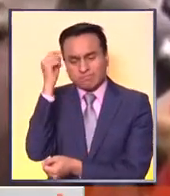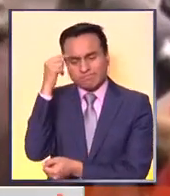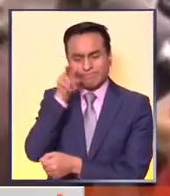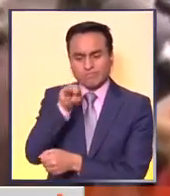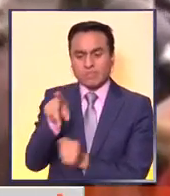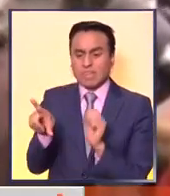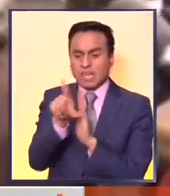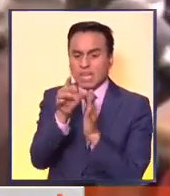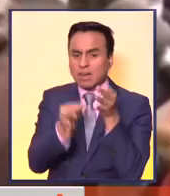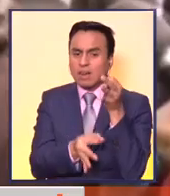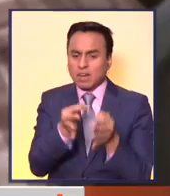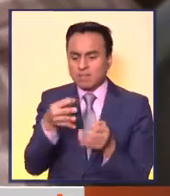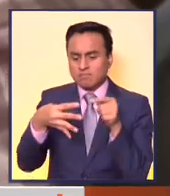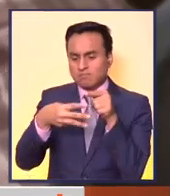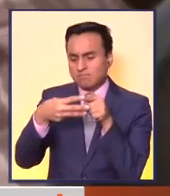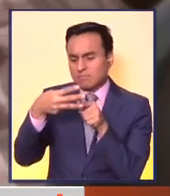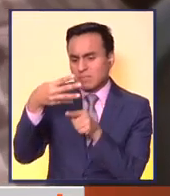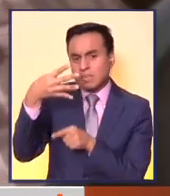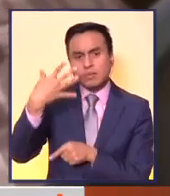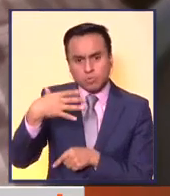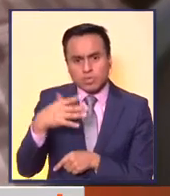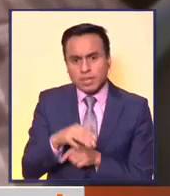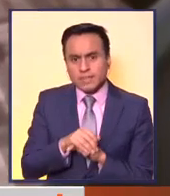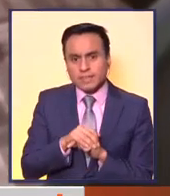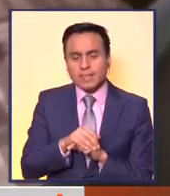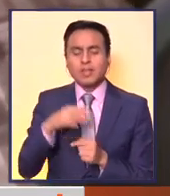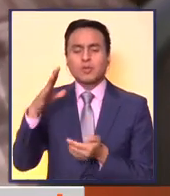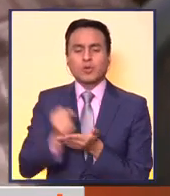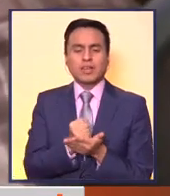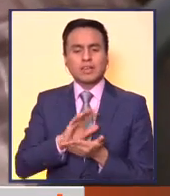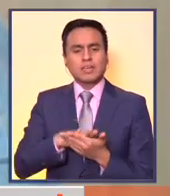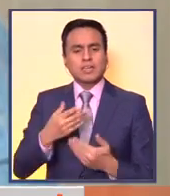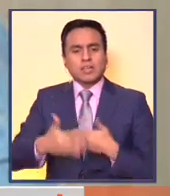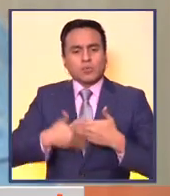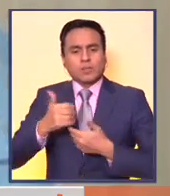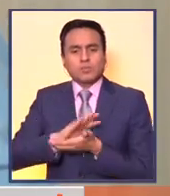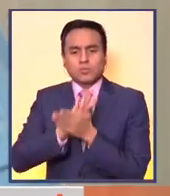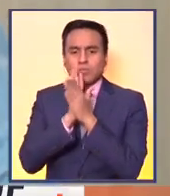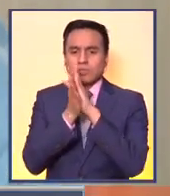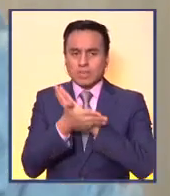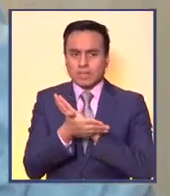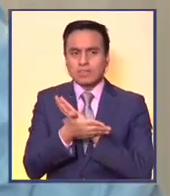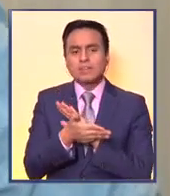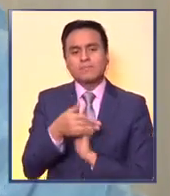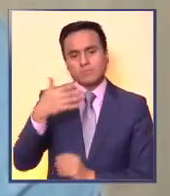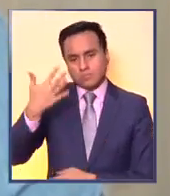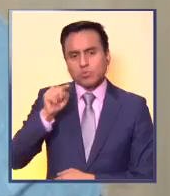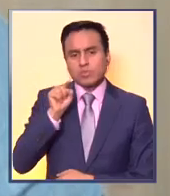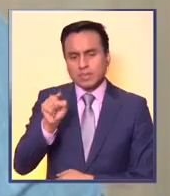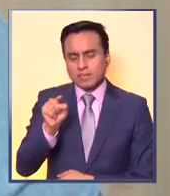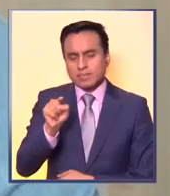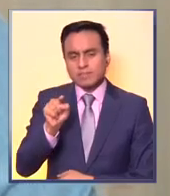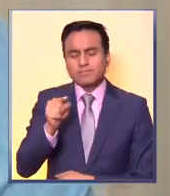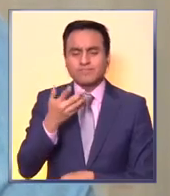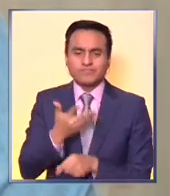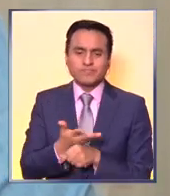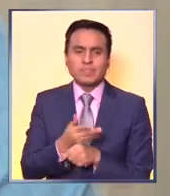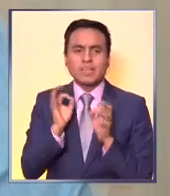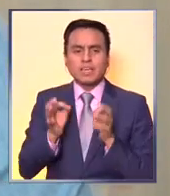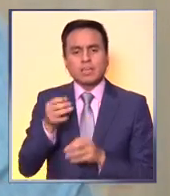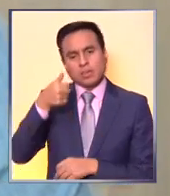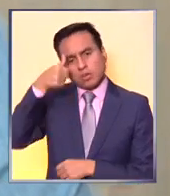legal también, ¿cierto? Es sumamente importante, entonces para lograr una recuperación total es de suma importancia llegar a una